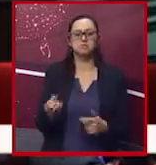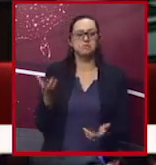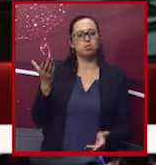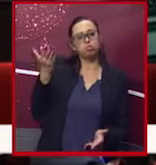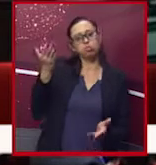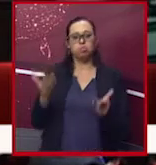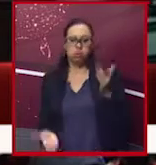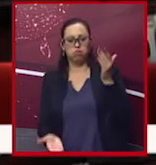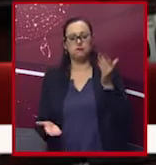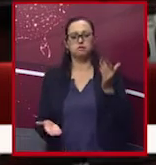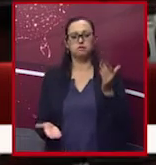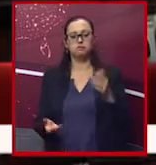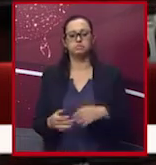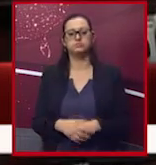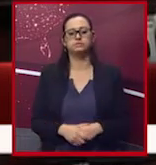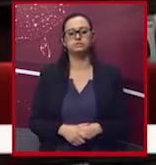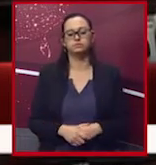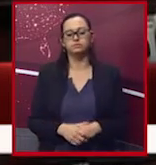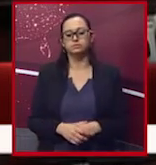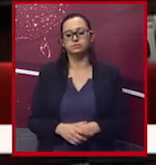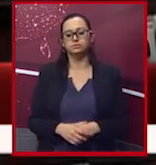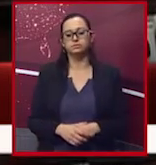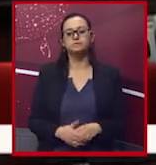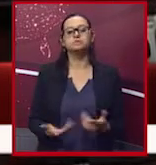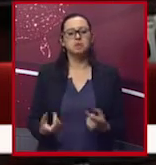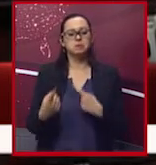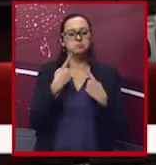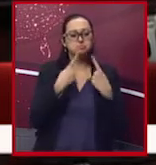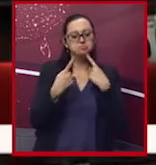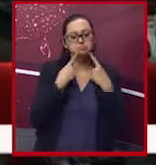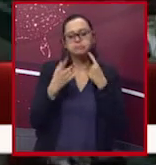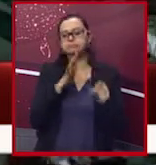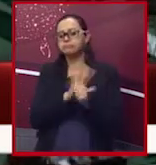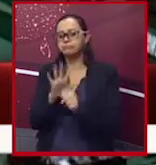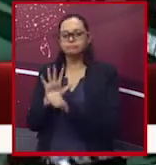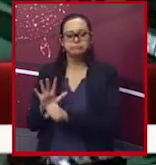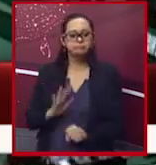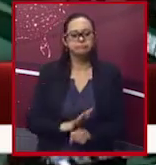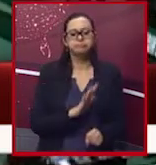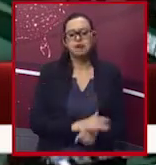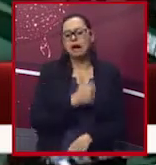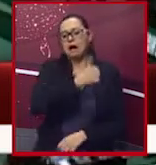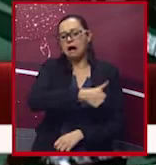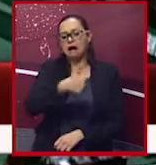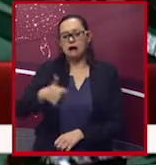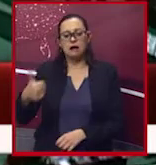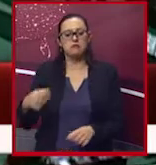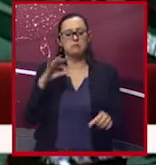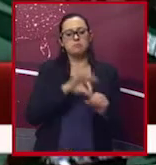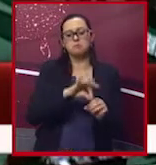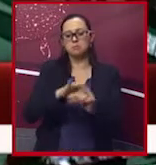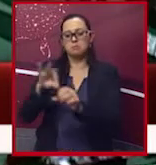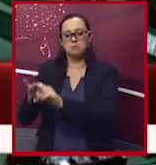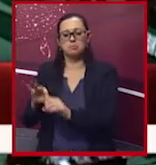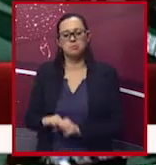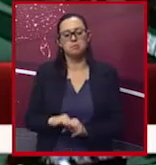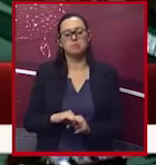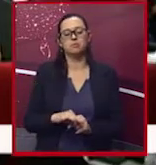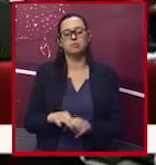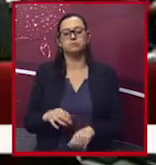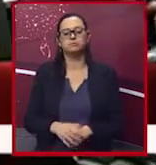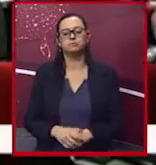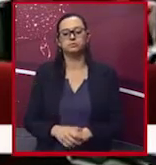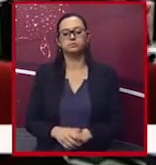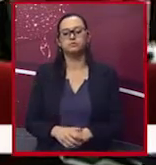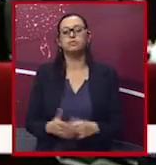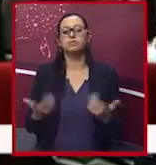desequilibrar las cosas. Considerado suficientemente discutido, se pasó a una primera votación nominal en lo general y de los artículos no reservados.